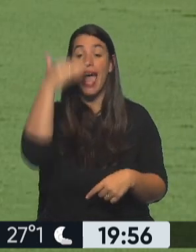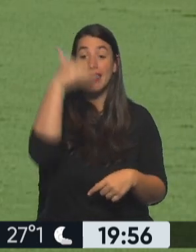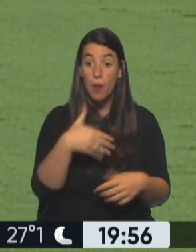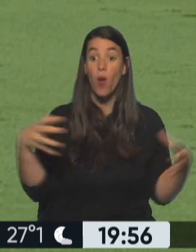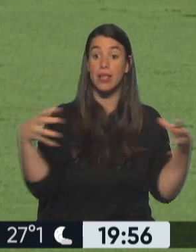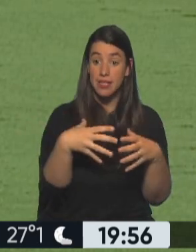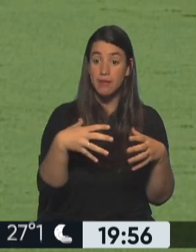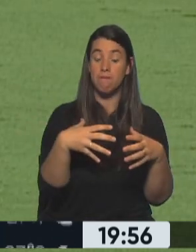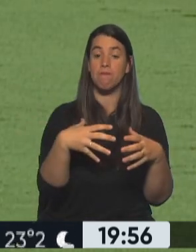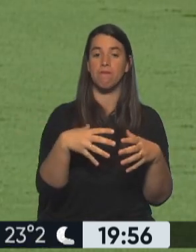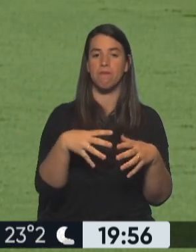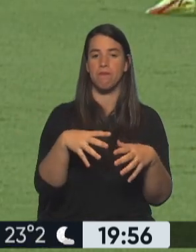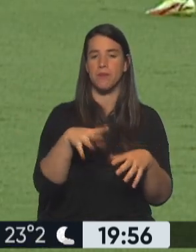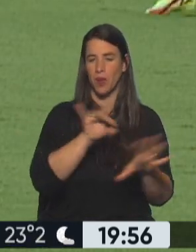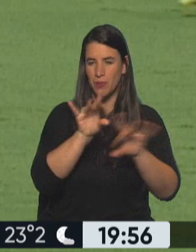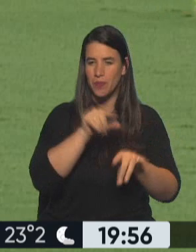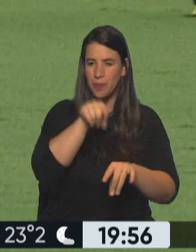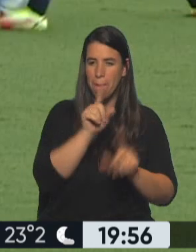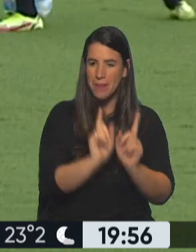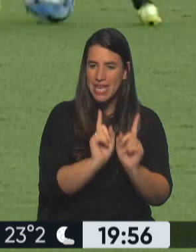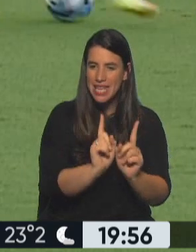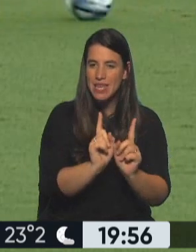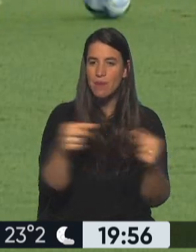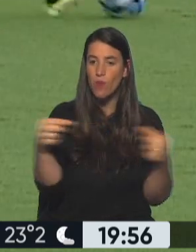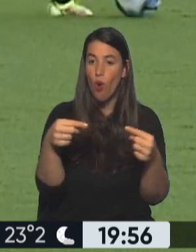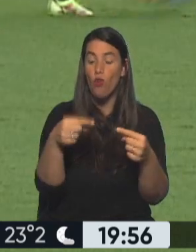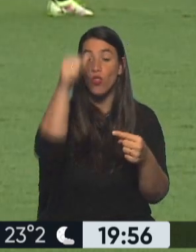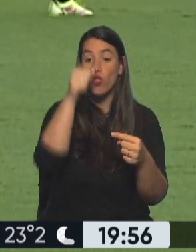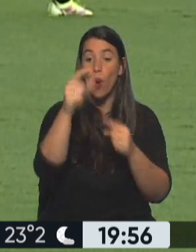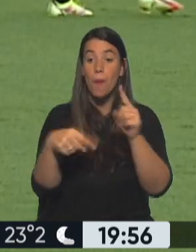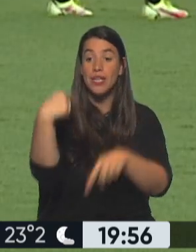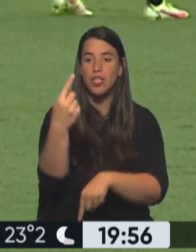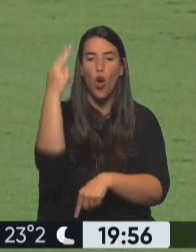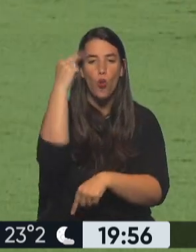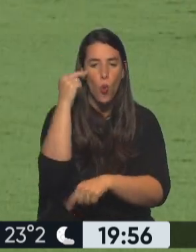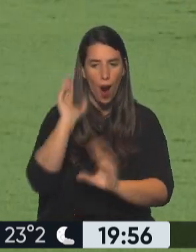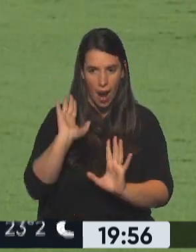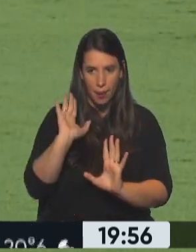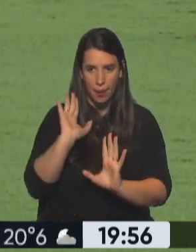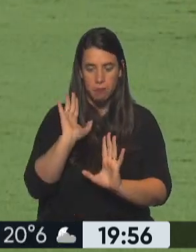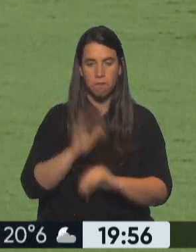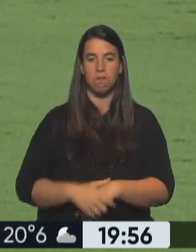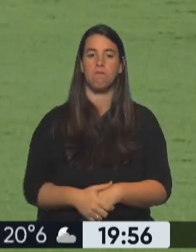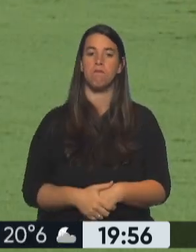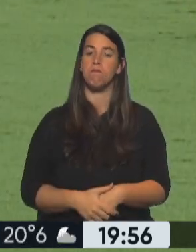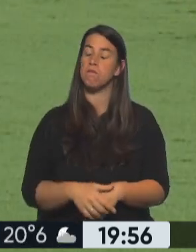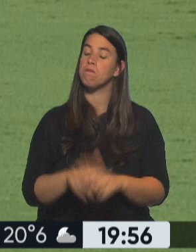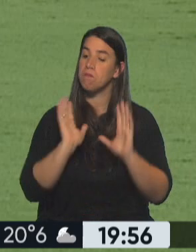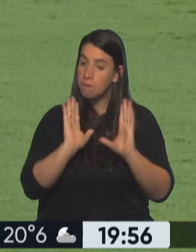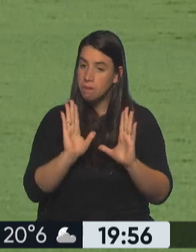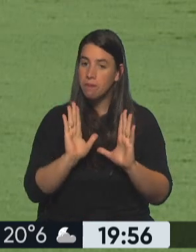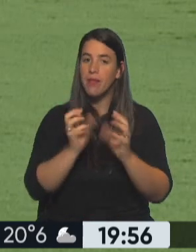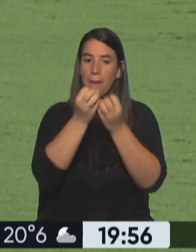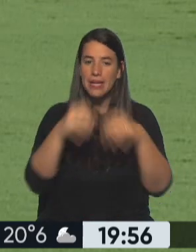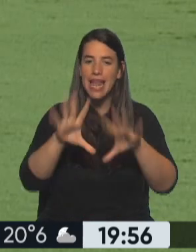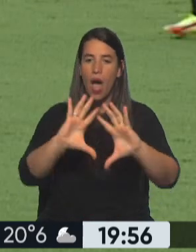tendrán revancha con el mismo rival el domingo 9. Recordemos que comenzarán el